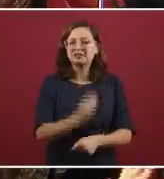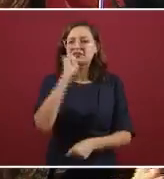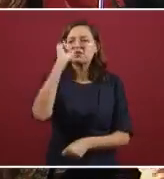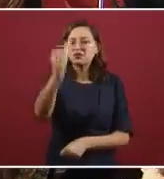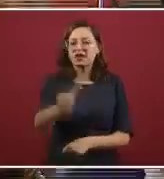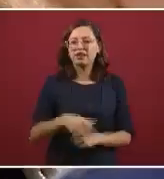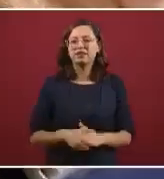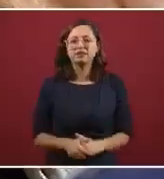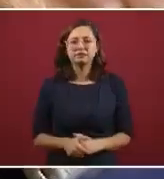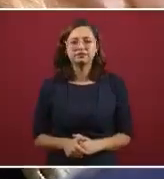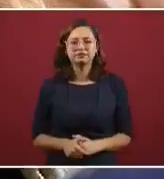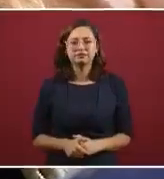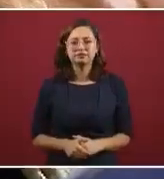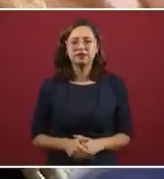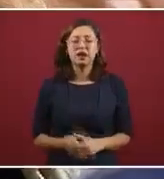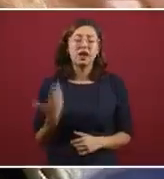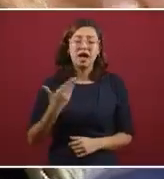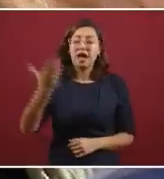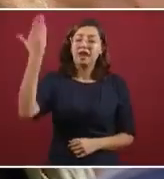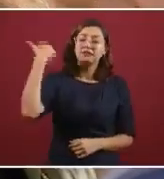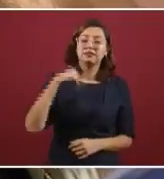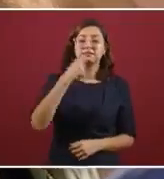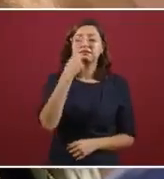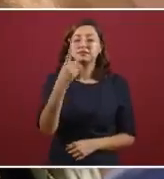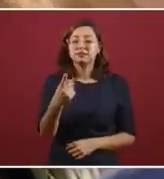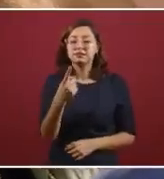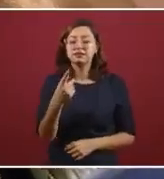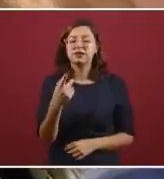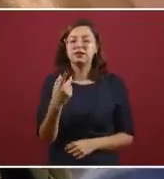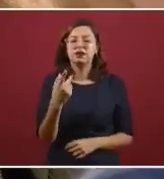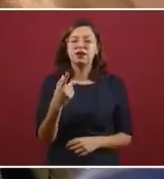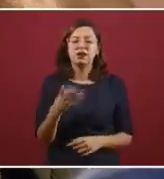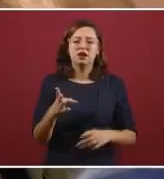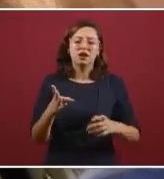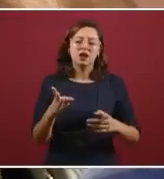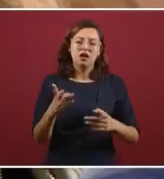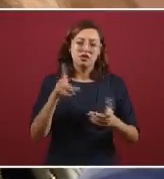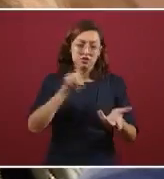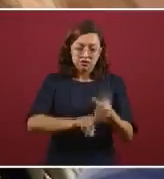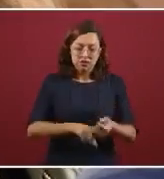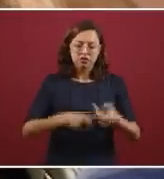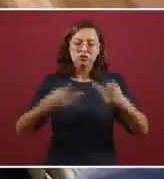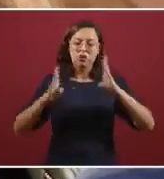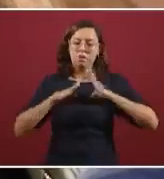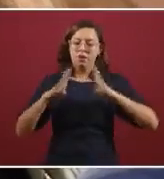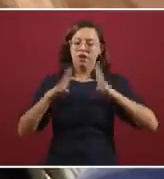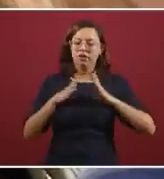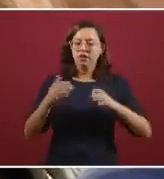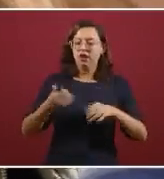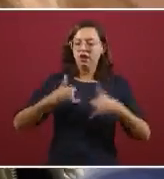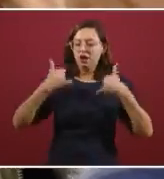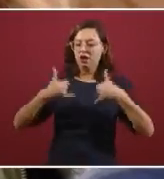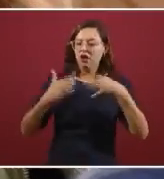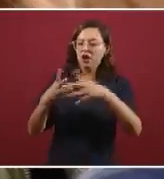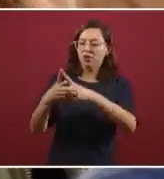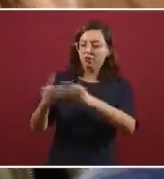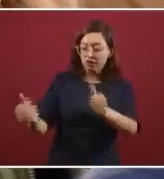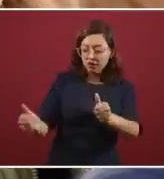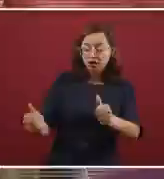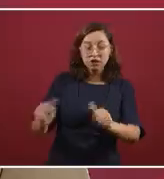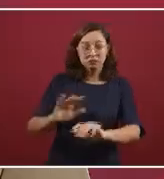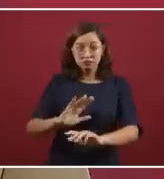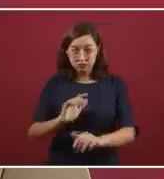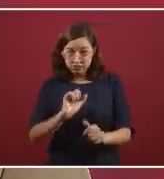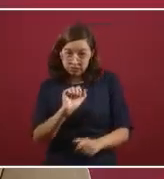Se decía mucho en el pasado que habían participado elementos militares en la desaparición de los muchachos. ¿Esto se cae por sí